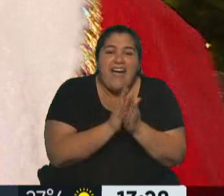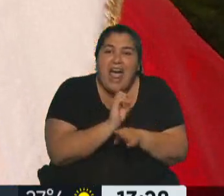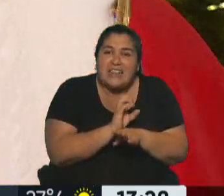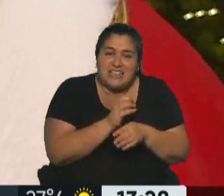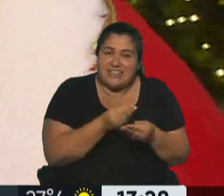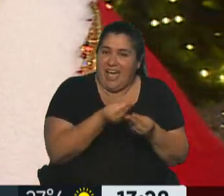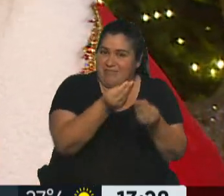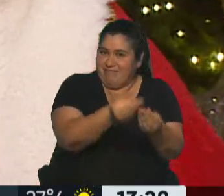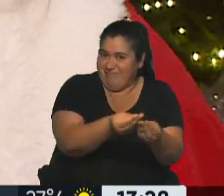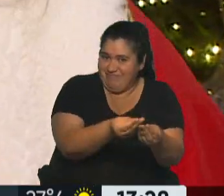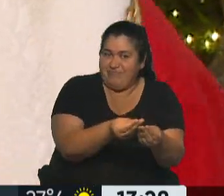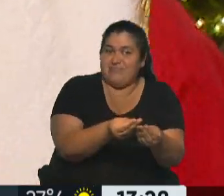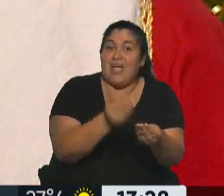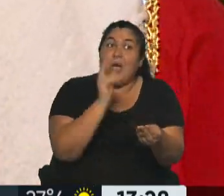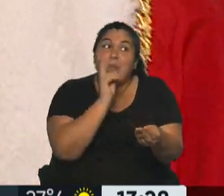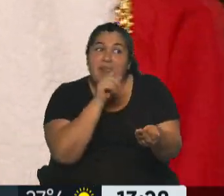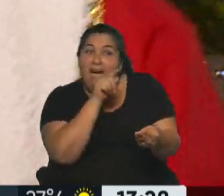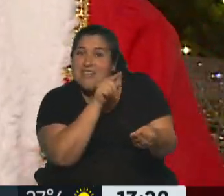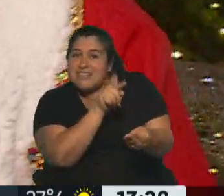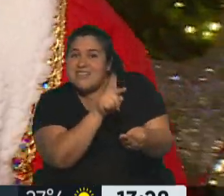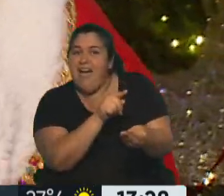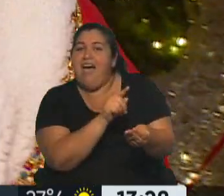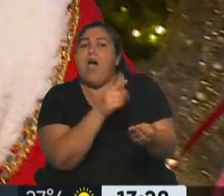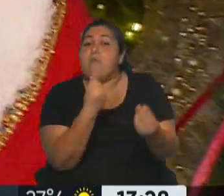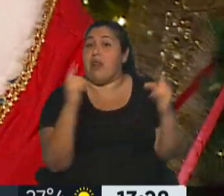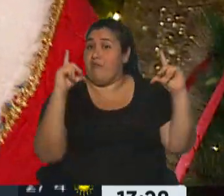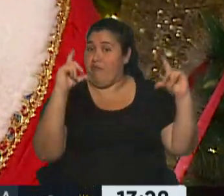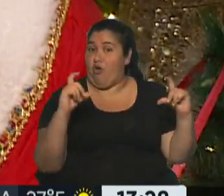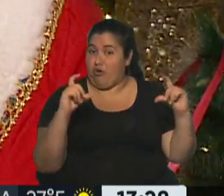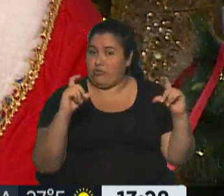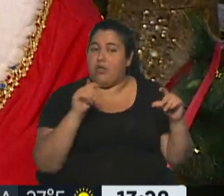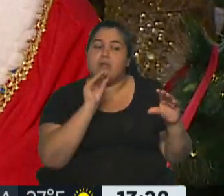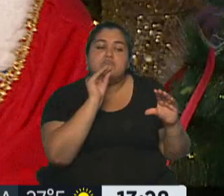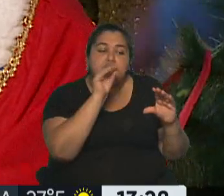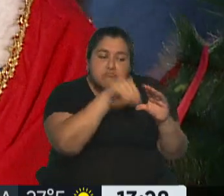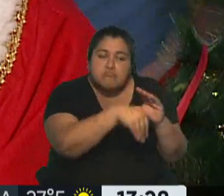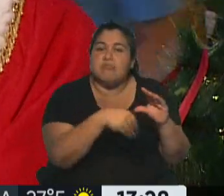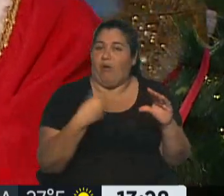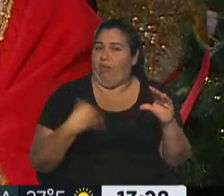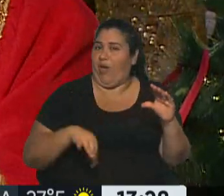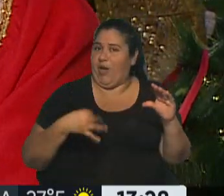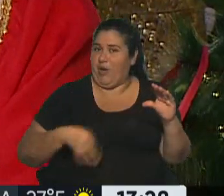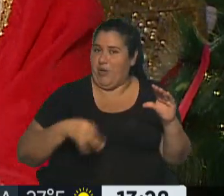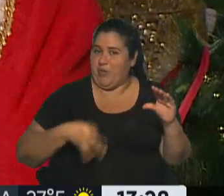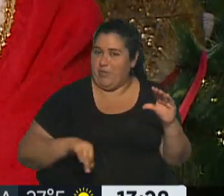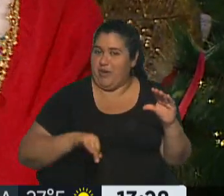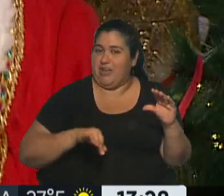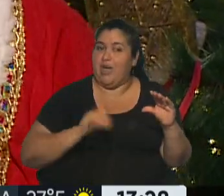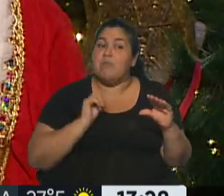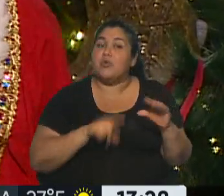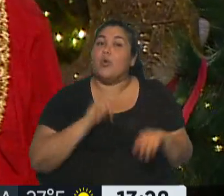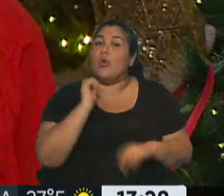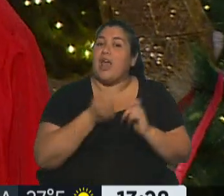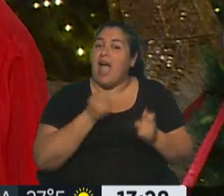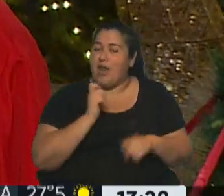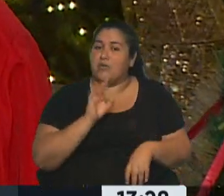las cartitas allá en el sitio donde estoy para que se tomen la foto y pongan su cartita dentro para traerle sus regalitos.